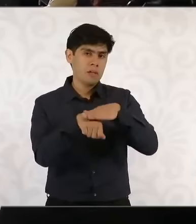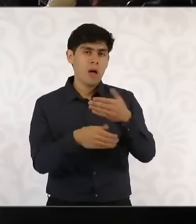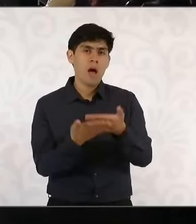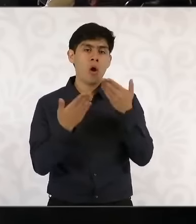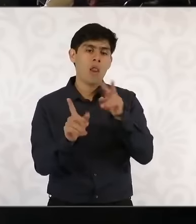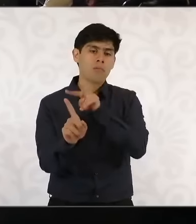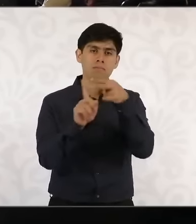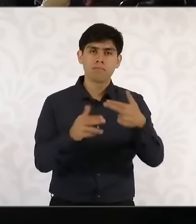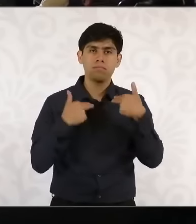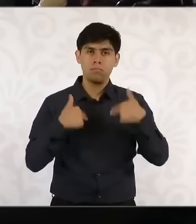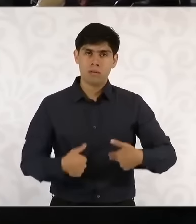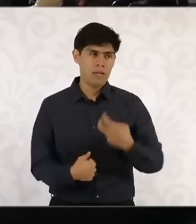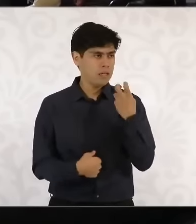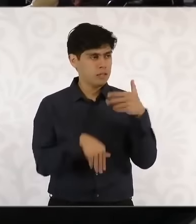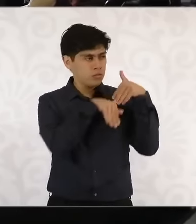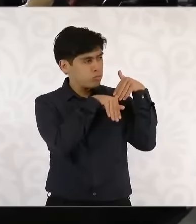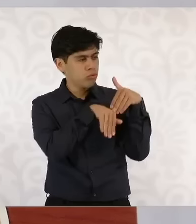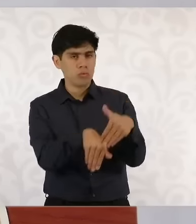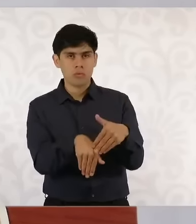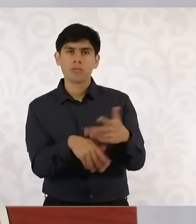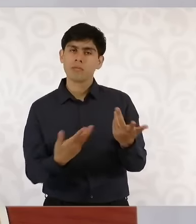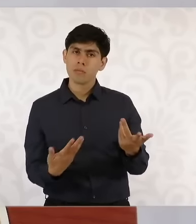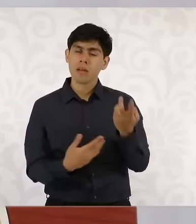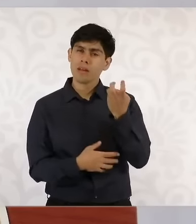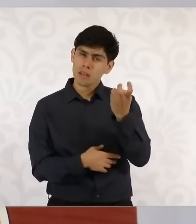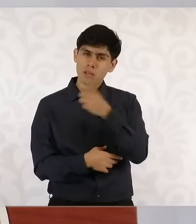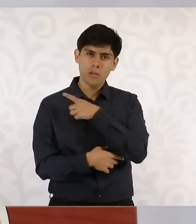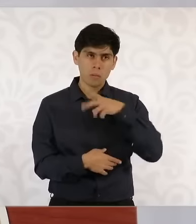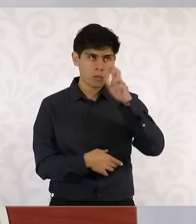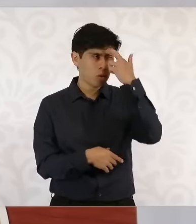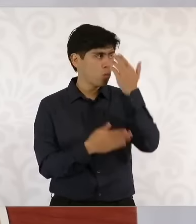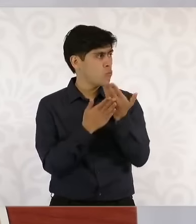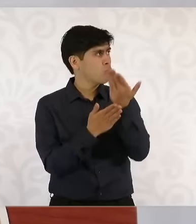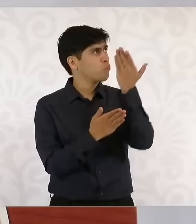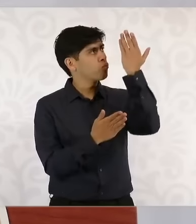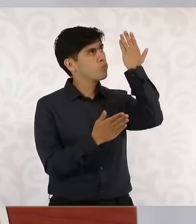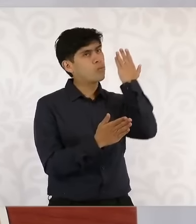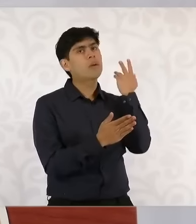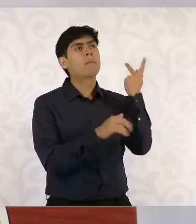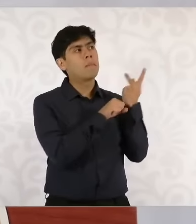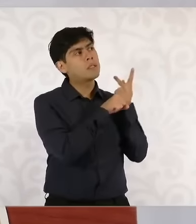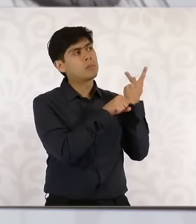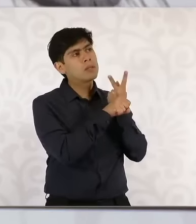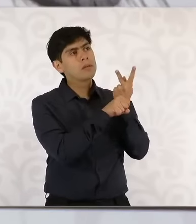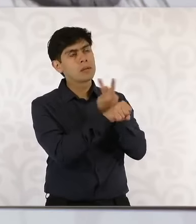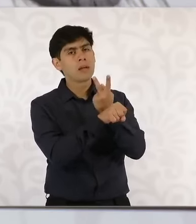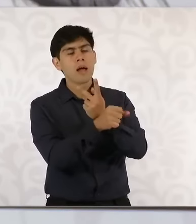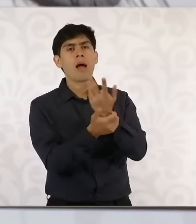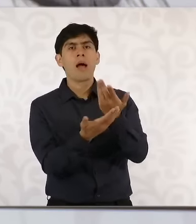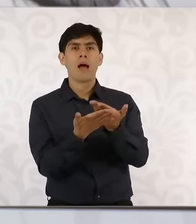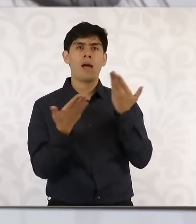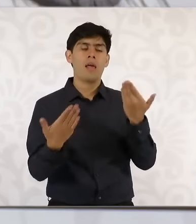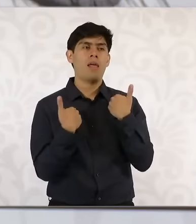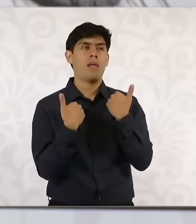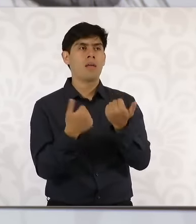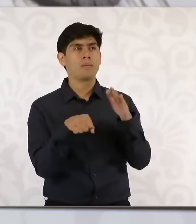Entonces hay que recordar para saber cómo fue que llegamos a este momento. Y si hay gente que no